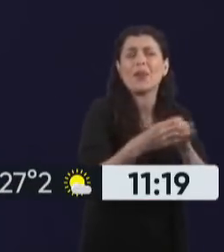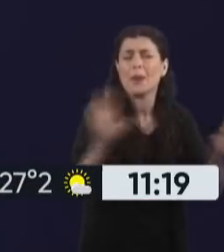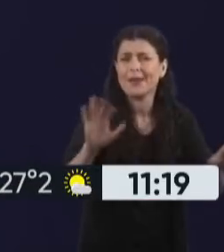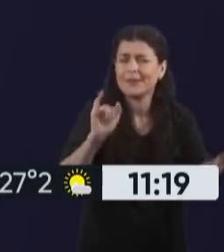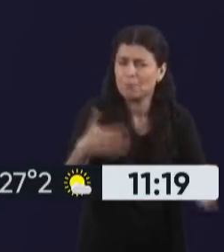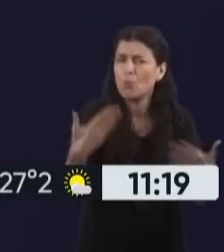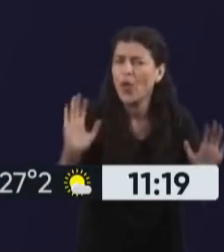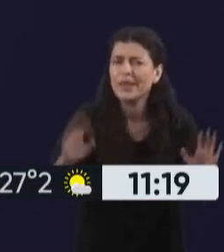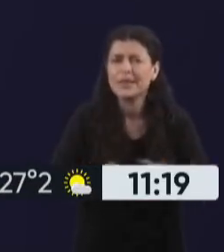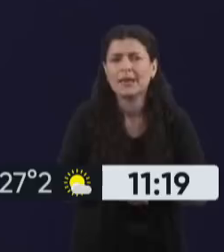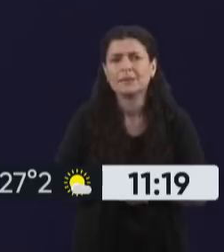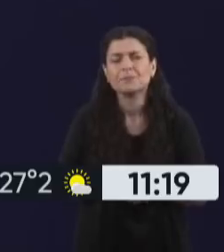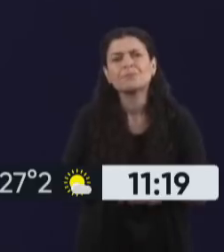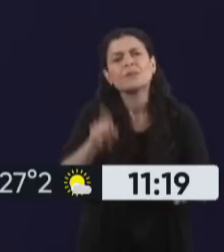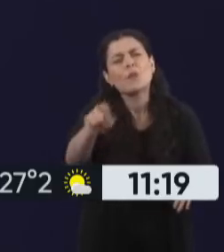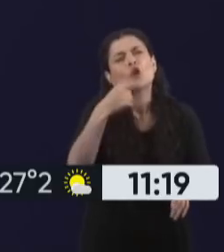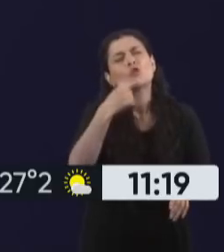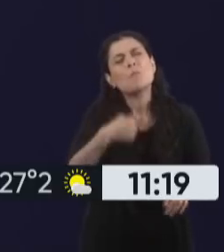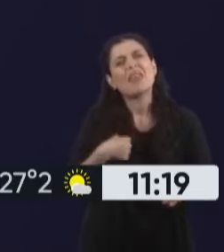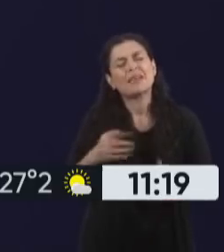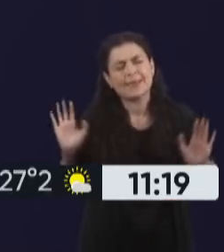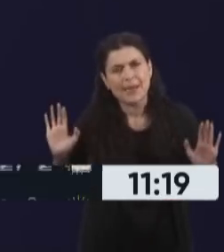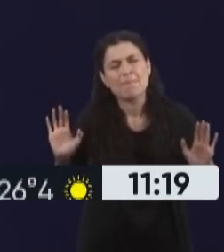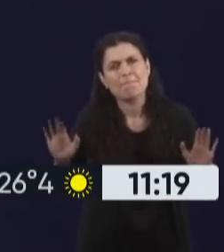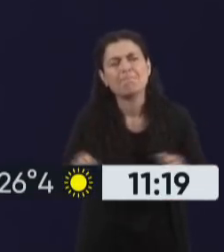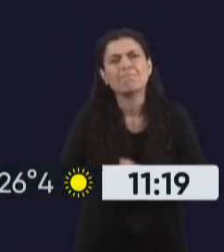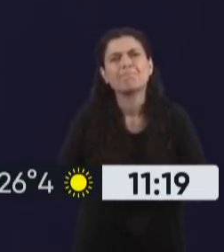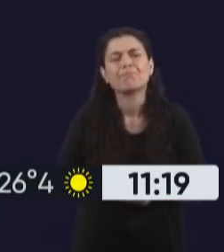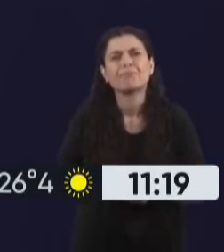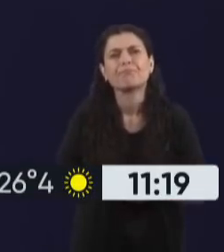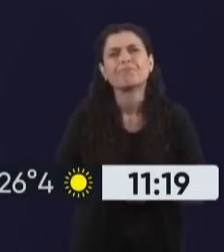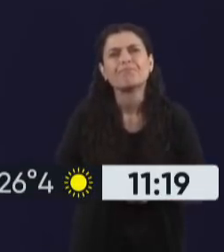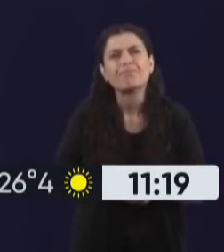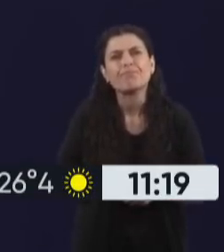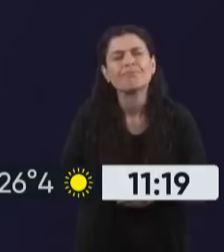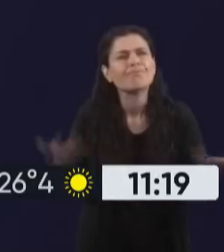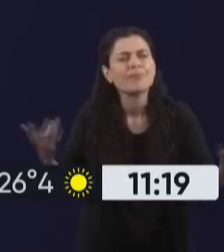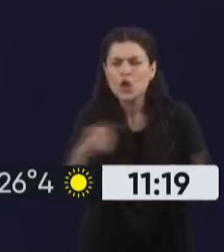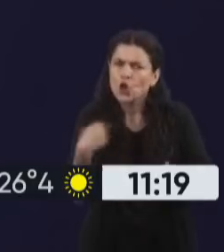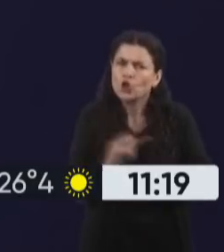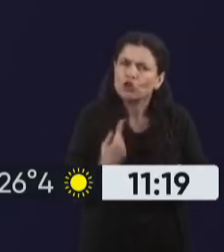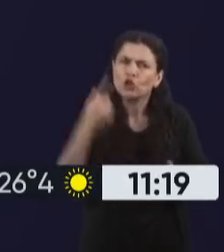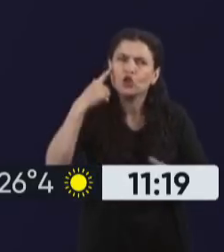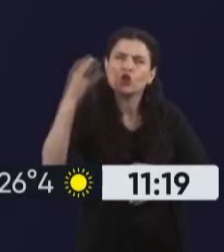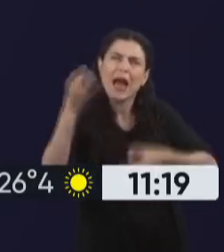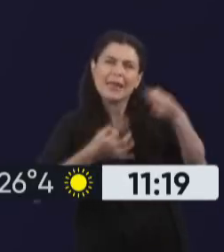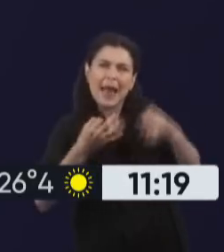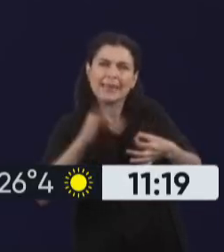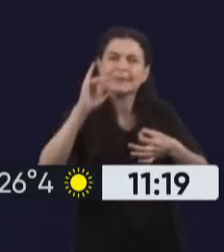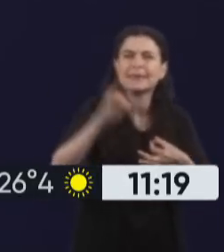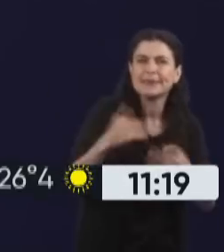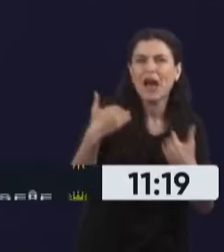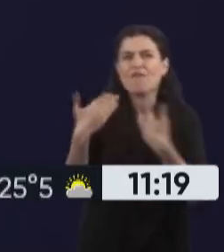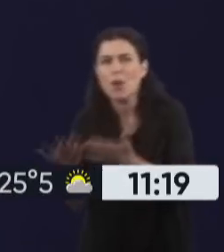ver, lo que planteás, a nosotros no evaluamos la conveniencia o no